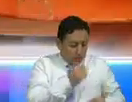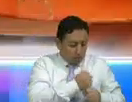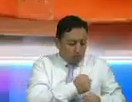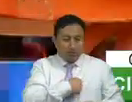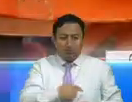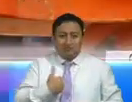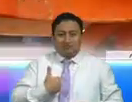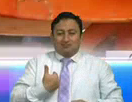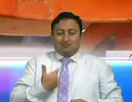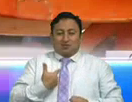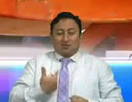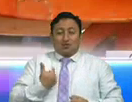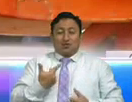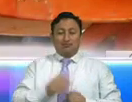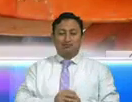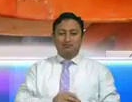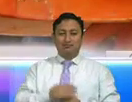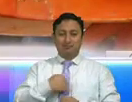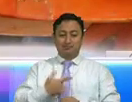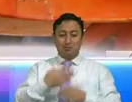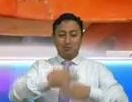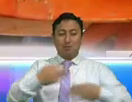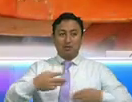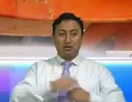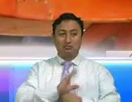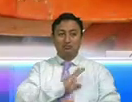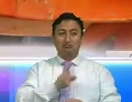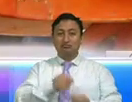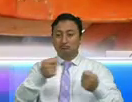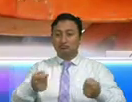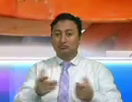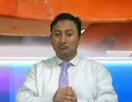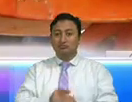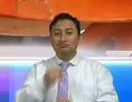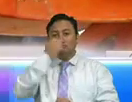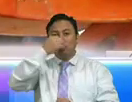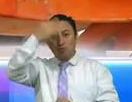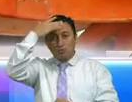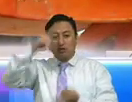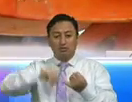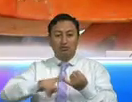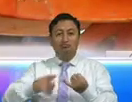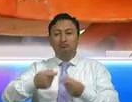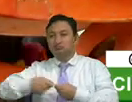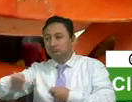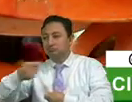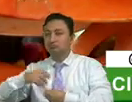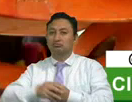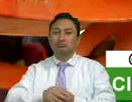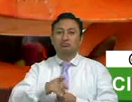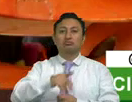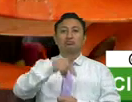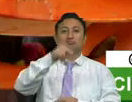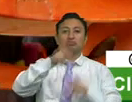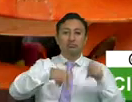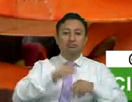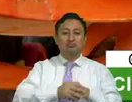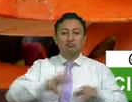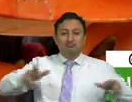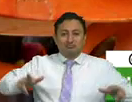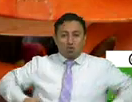siento muy orgulloso porque mi materia lo que lo llevó santo domingo hago entrega con